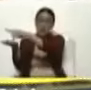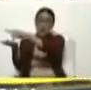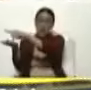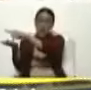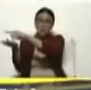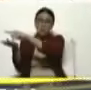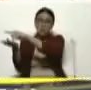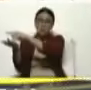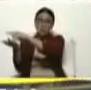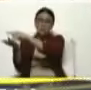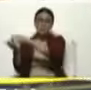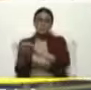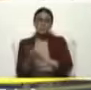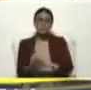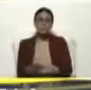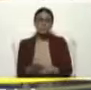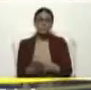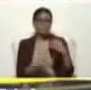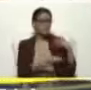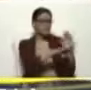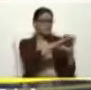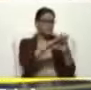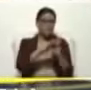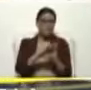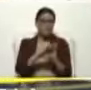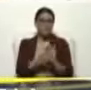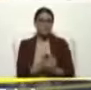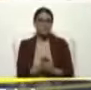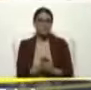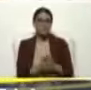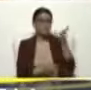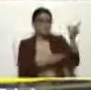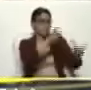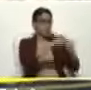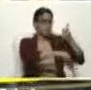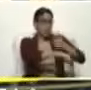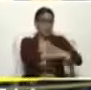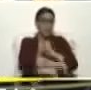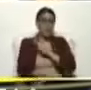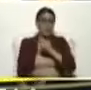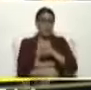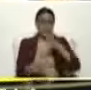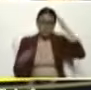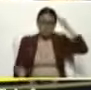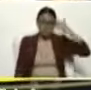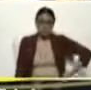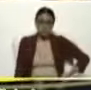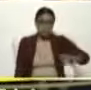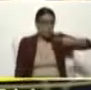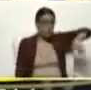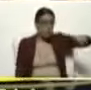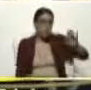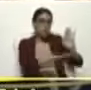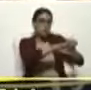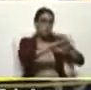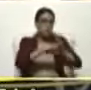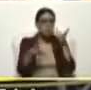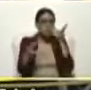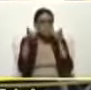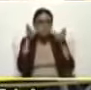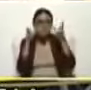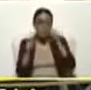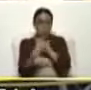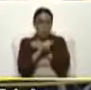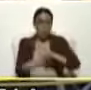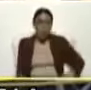Padrino, general Hernández Lares, comandante del ejército, aviación, armada, guardia